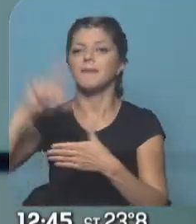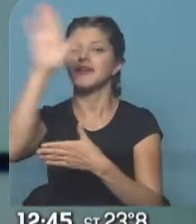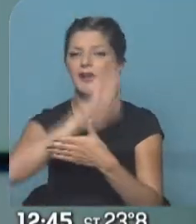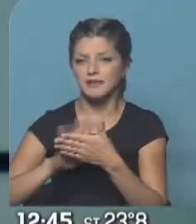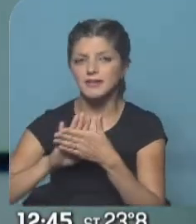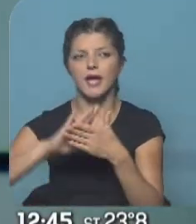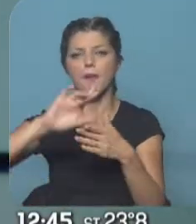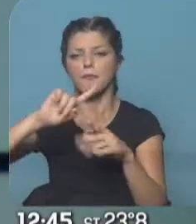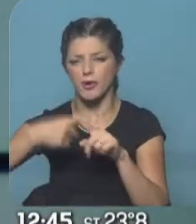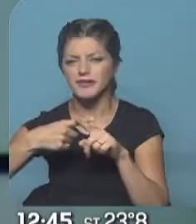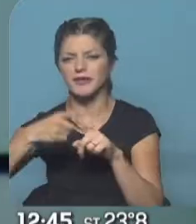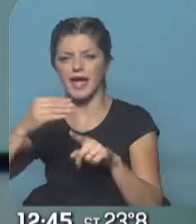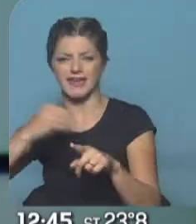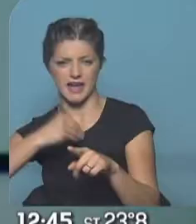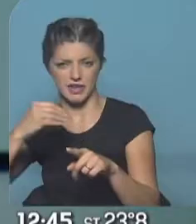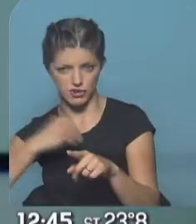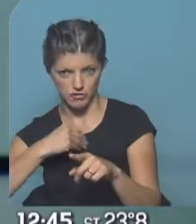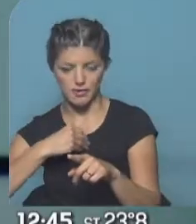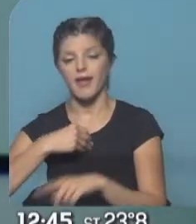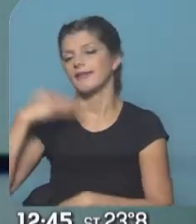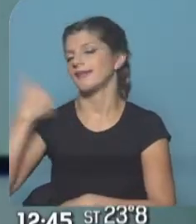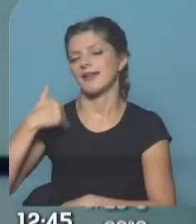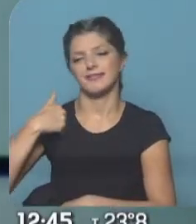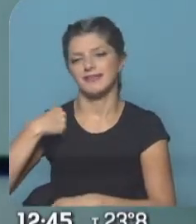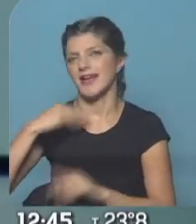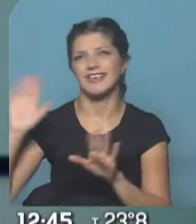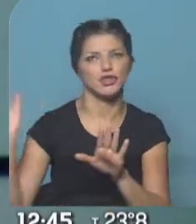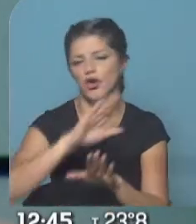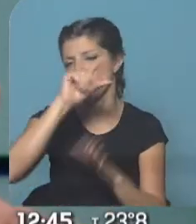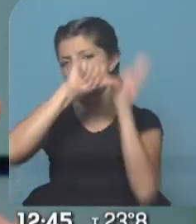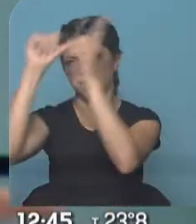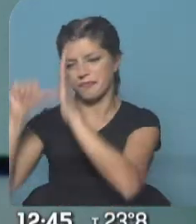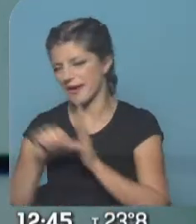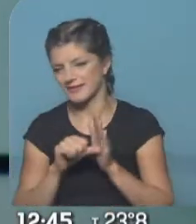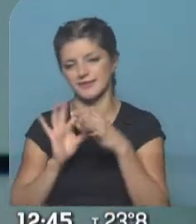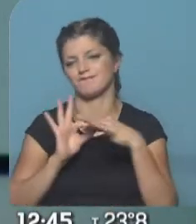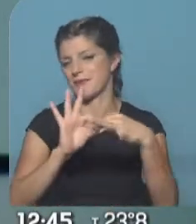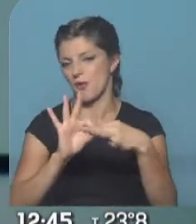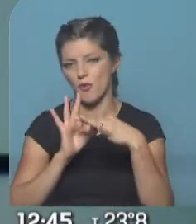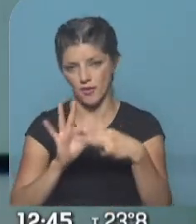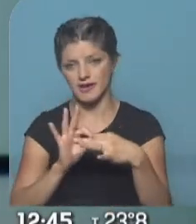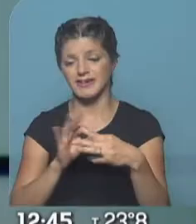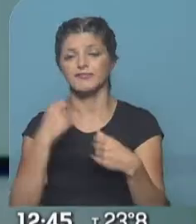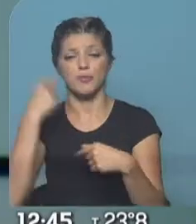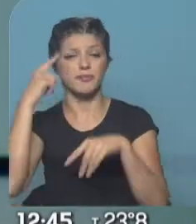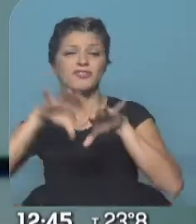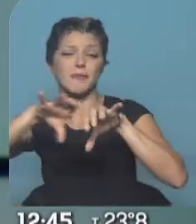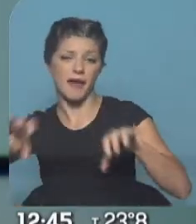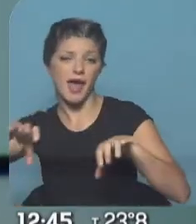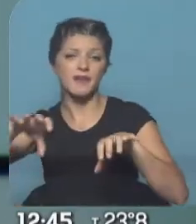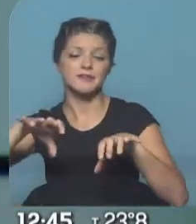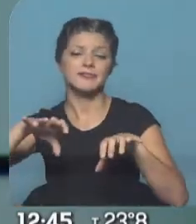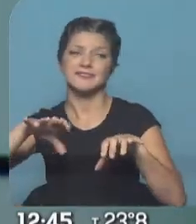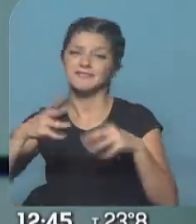religioso desde Argentina y recorriendo todos los países va muy junto, y tratar de separarlo me parece que no ayuda,